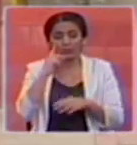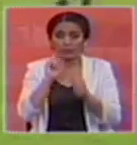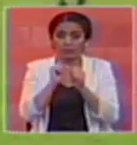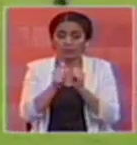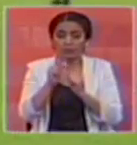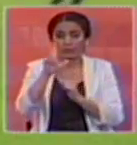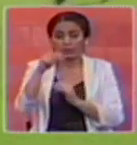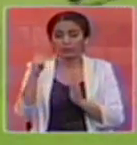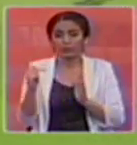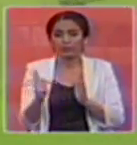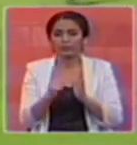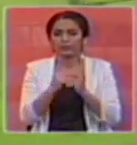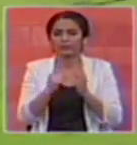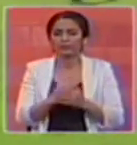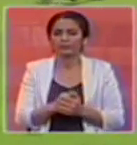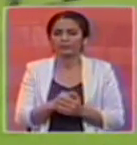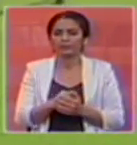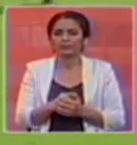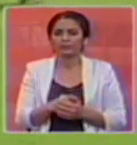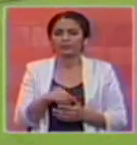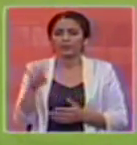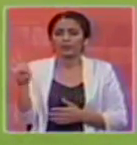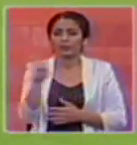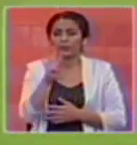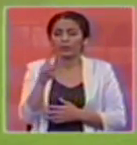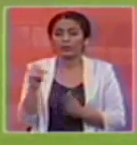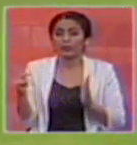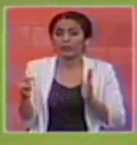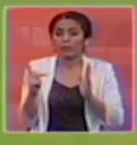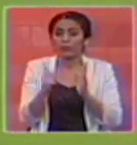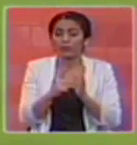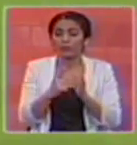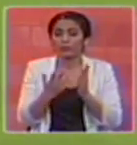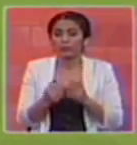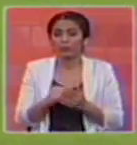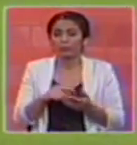puntos vitales. Con 44 puntos menos 12 de gol diferencia, River Ecuador se